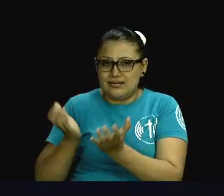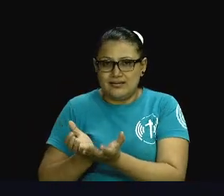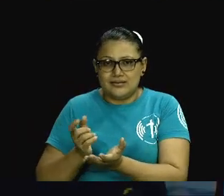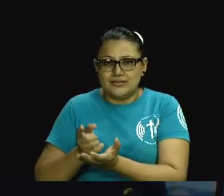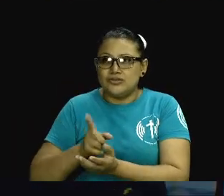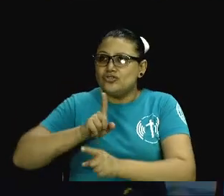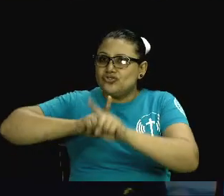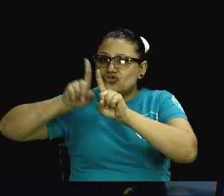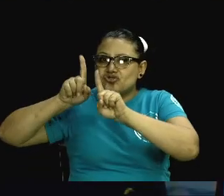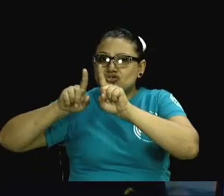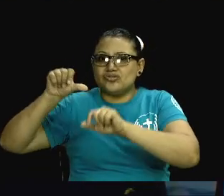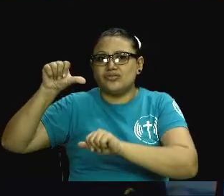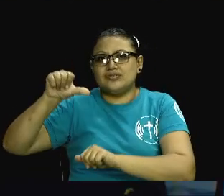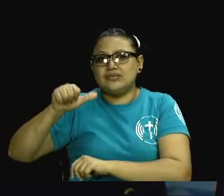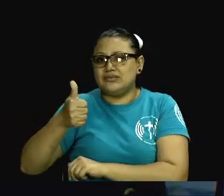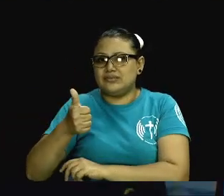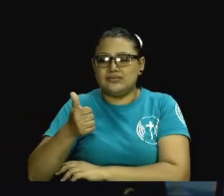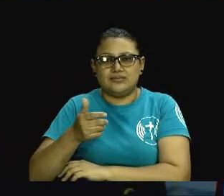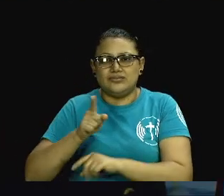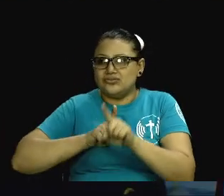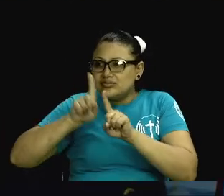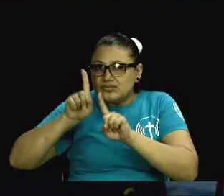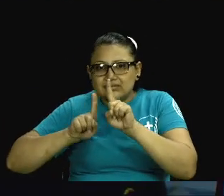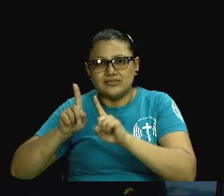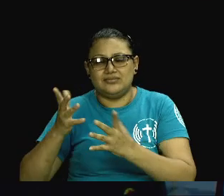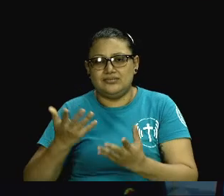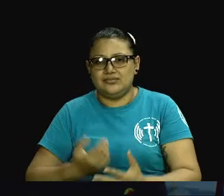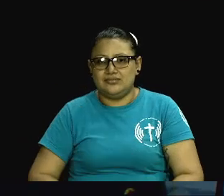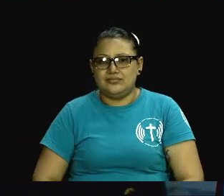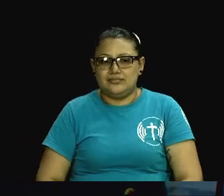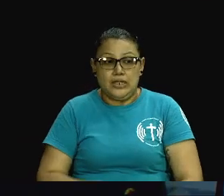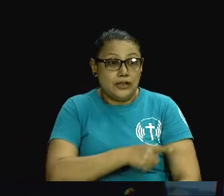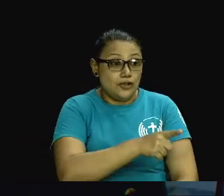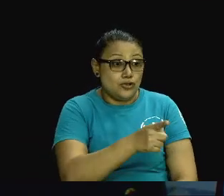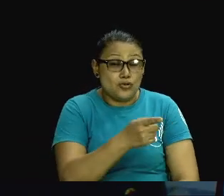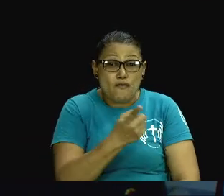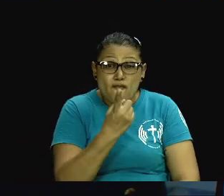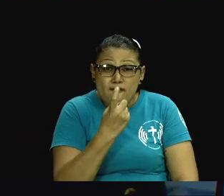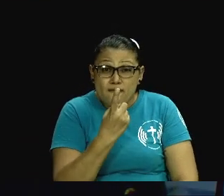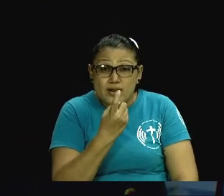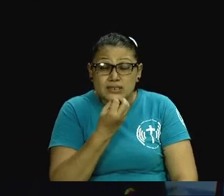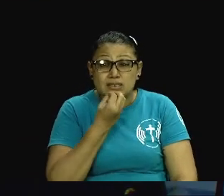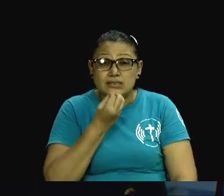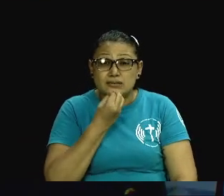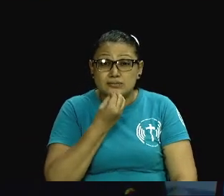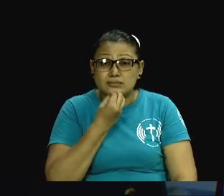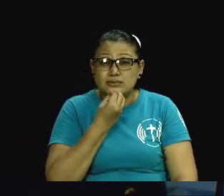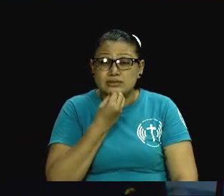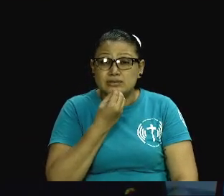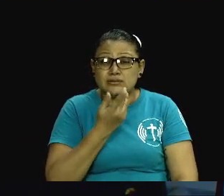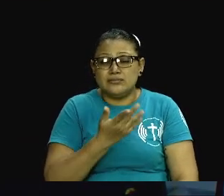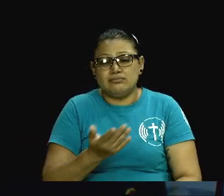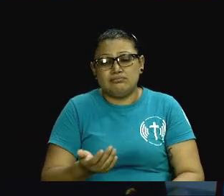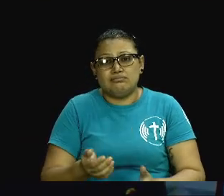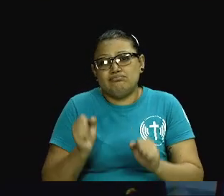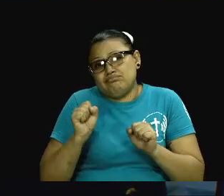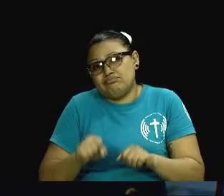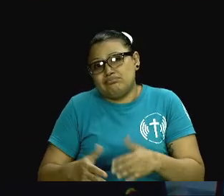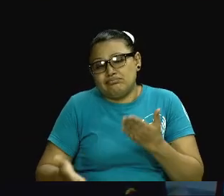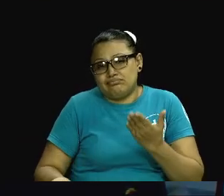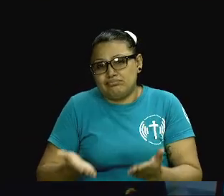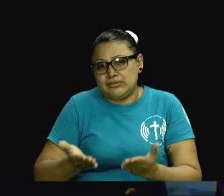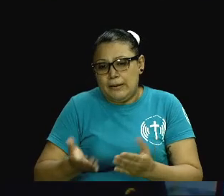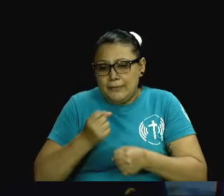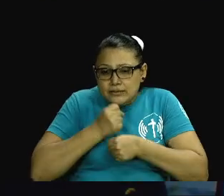dioses ajenos tu hambruna y la sequía que estamos viviendo en esta tarde puede ser porque ya no está